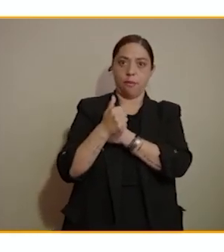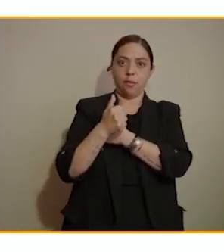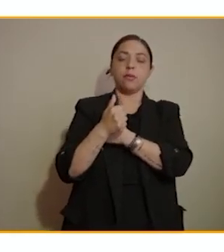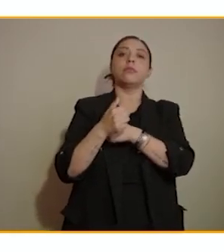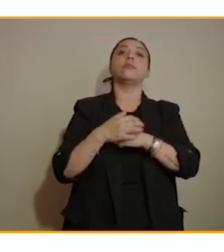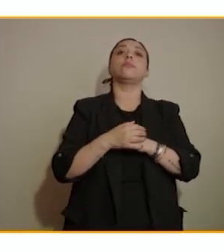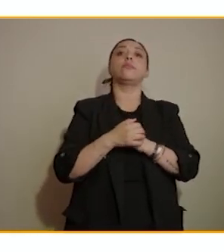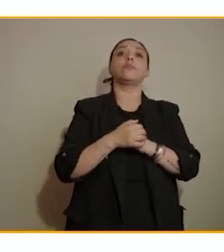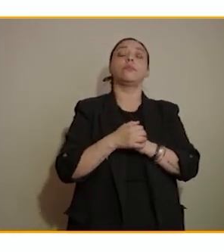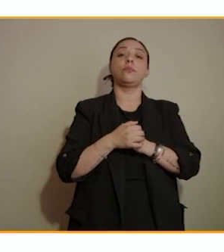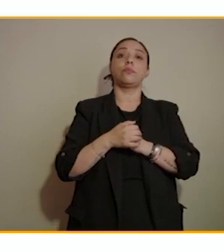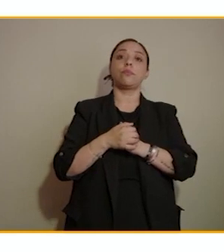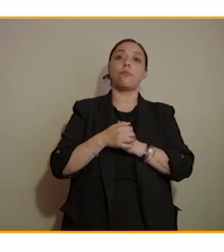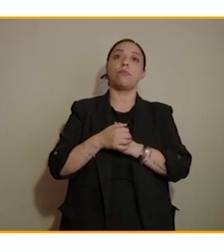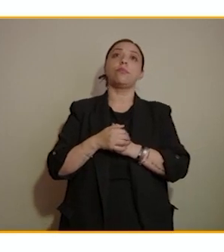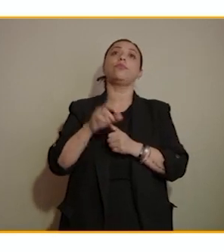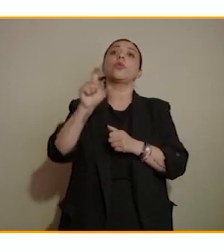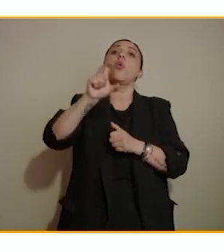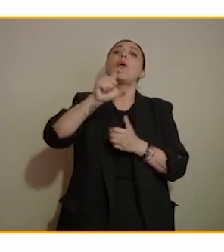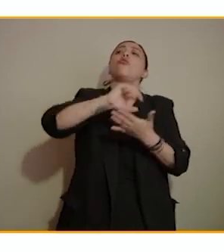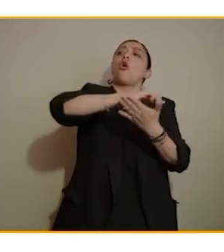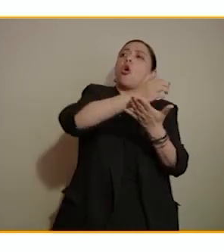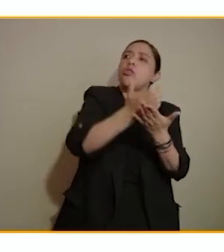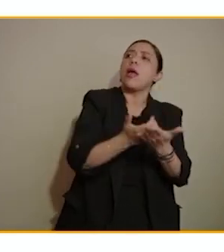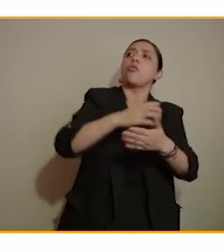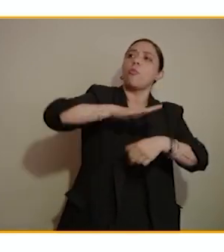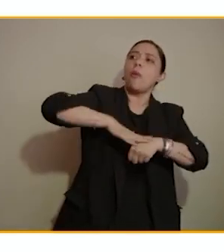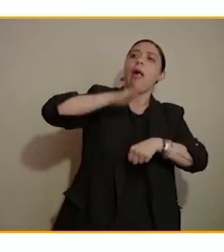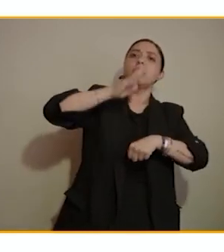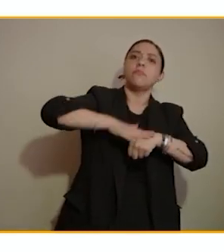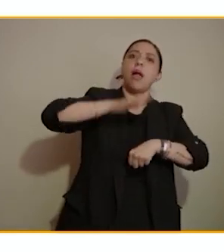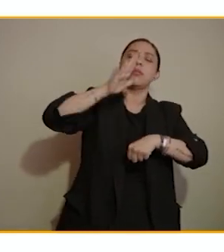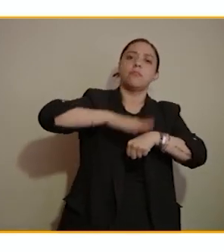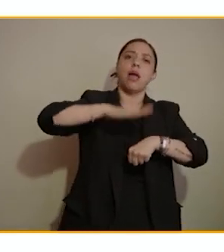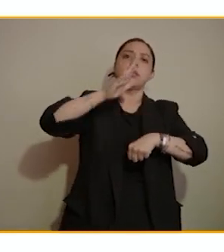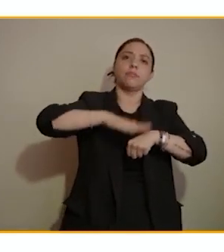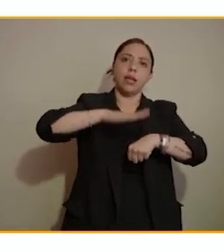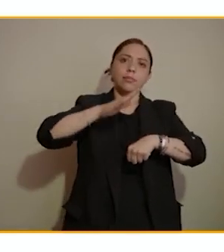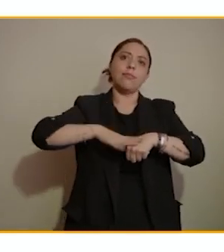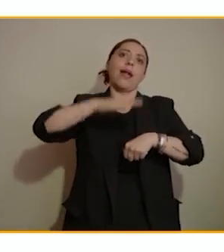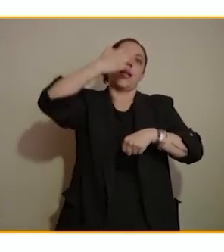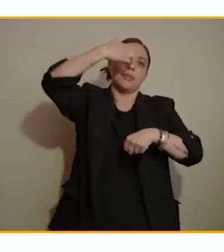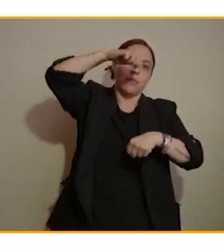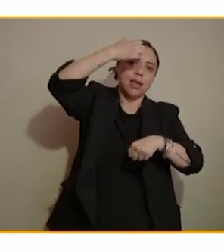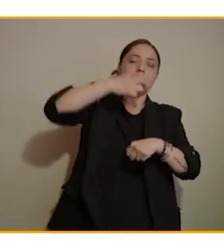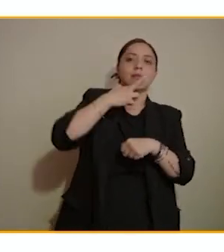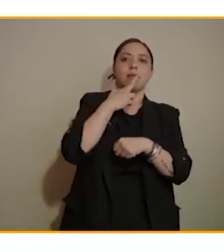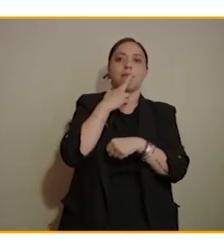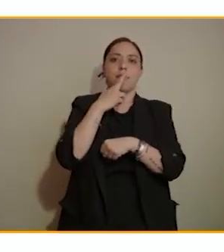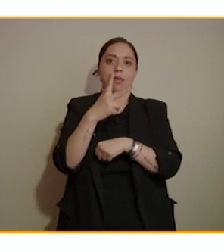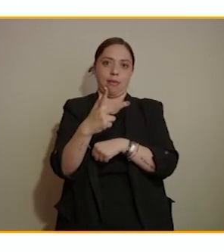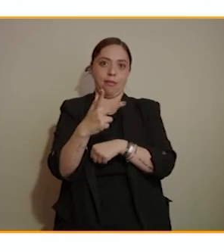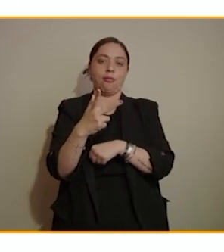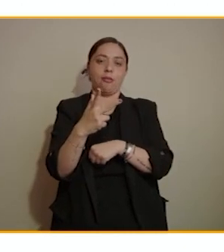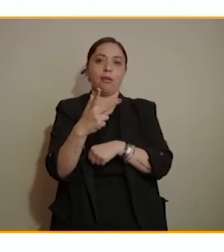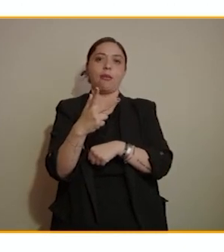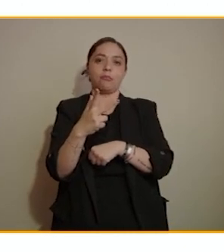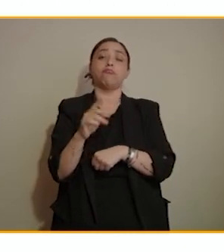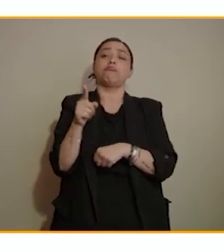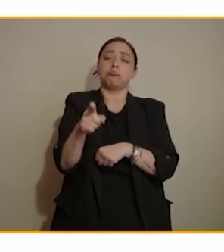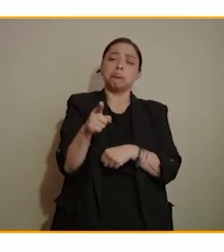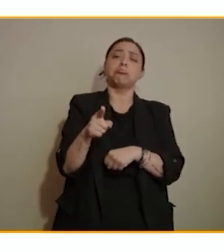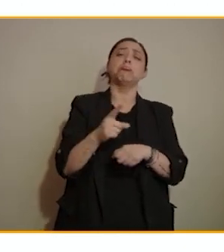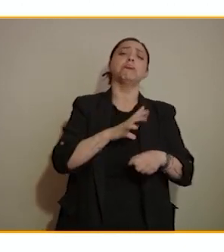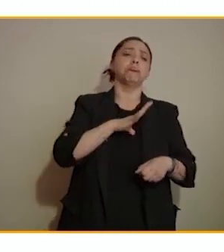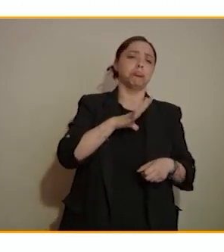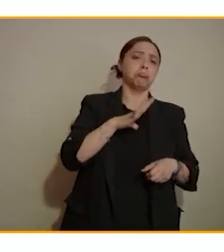ende, al tener más contratos, más tracción, generar mayor y mejor experiencia y probablemente van a tener más liquidez para que